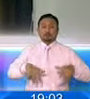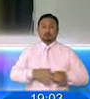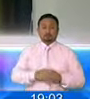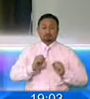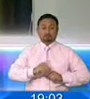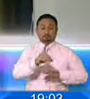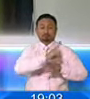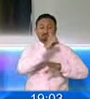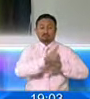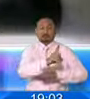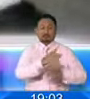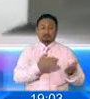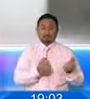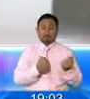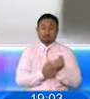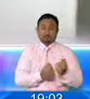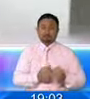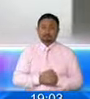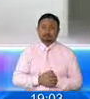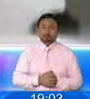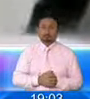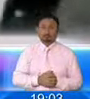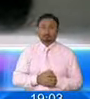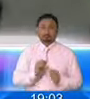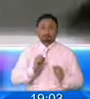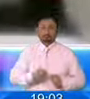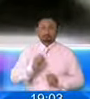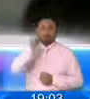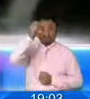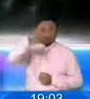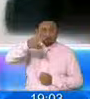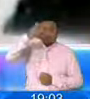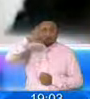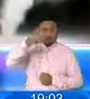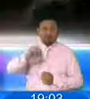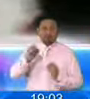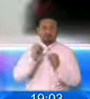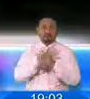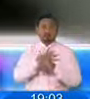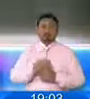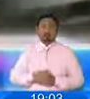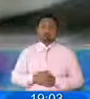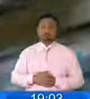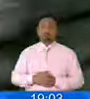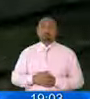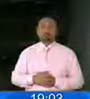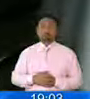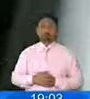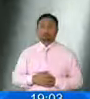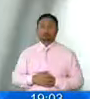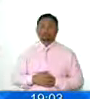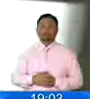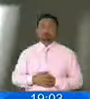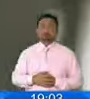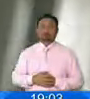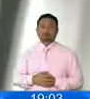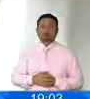los dirigentes que lo apoyan. Esto quedó registrado en un video que circula en redes sociales.